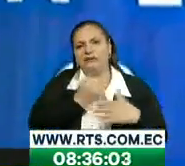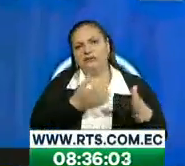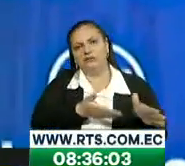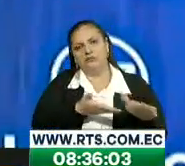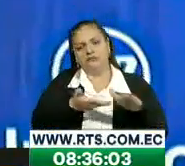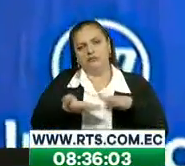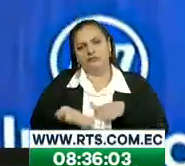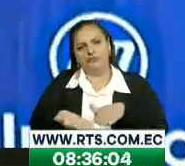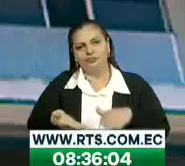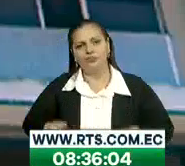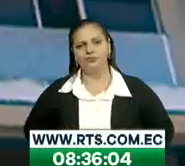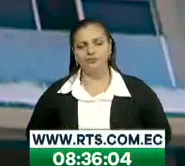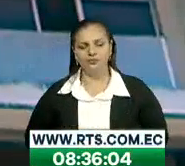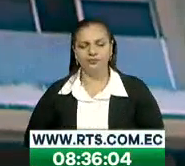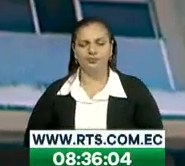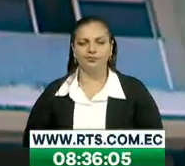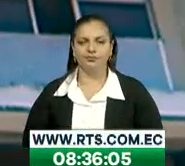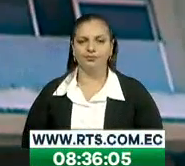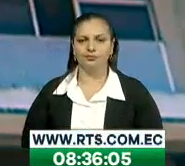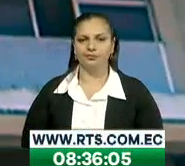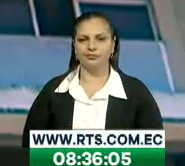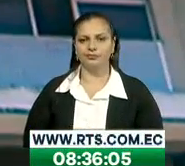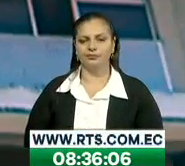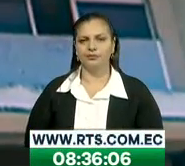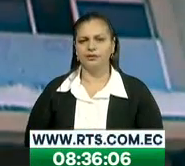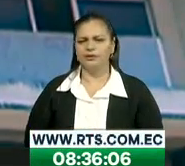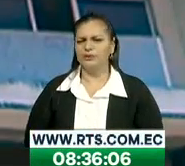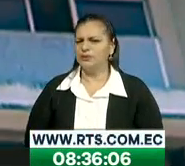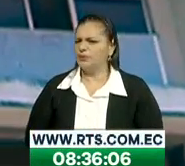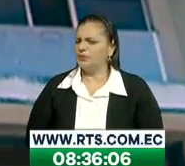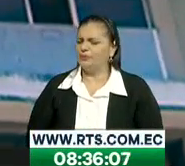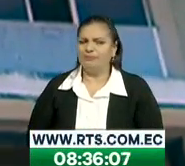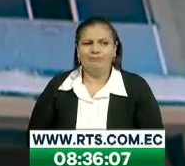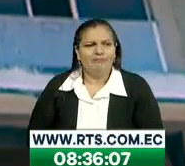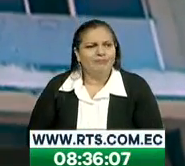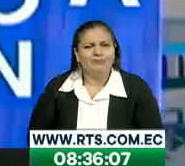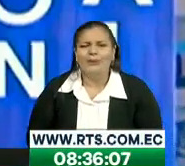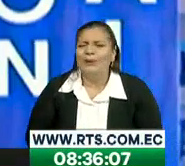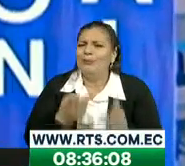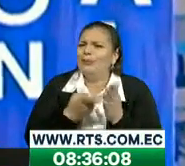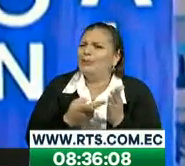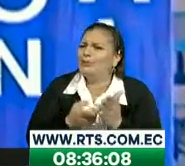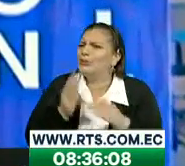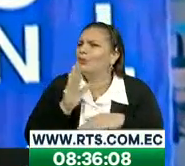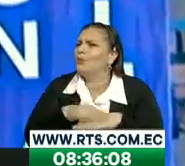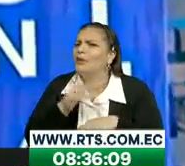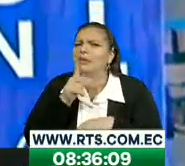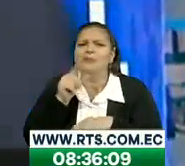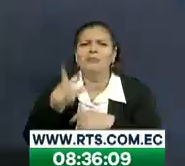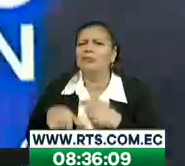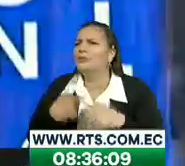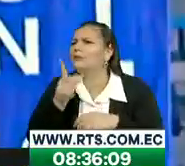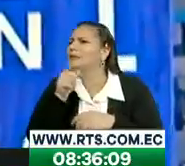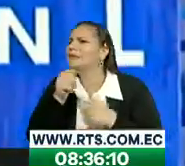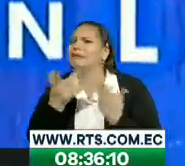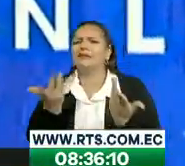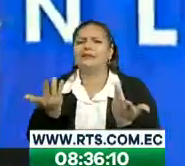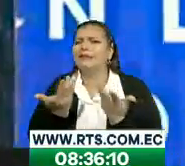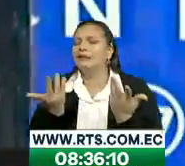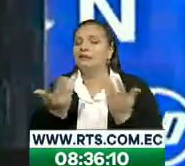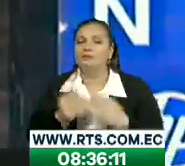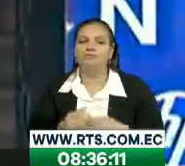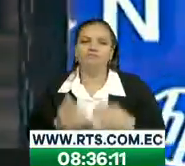han visto que ha estado muerto. Para todos resulta un misterio su trágico deceso, pero las primeras indagaciones apuntan a un